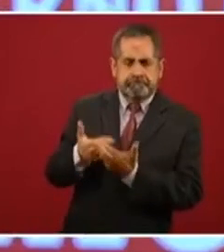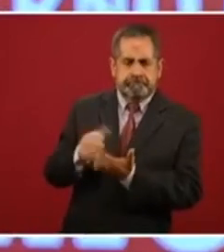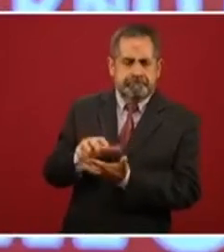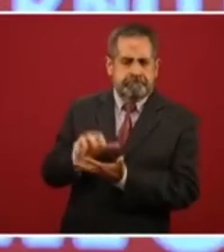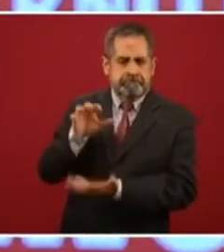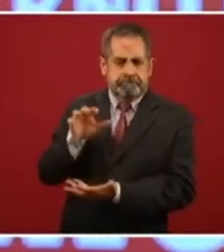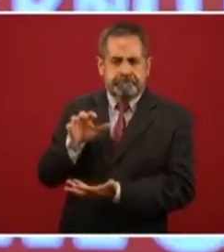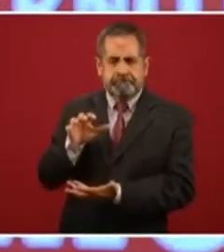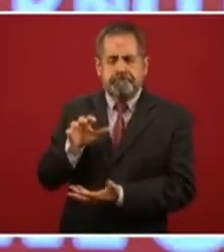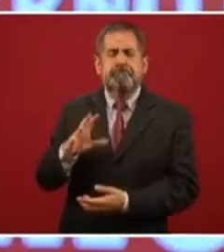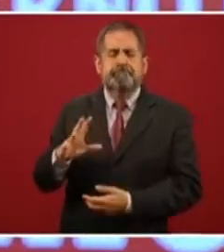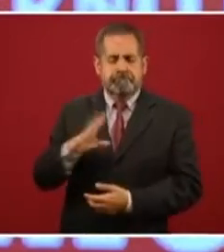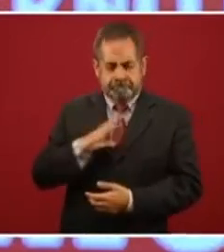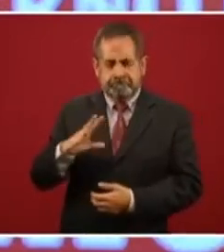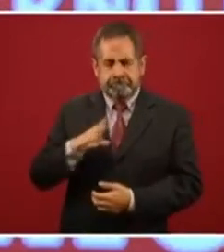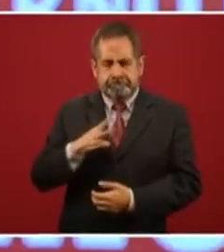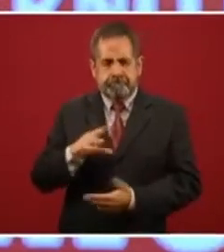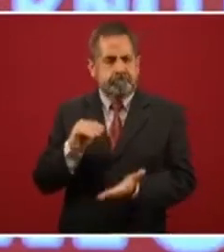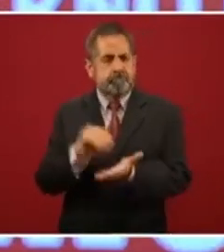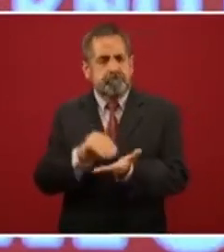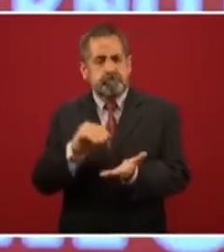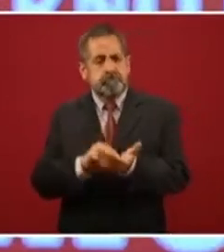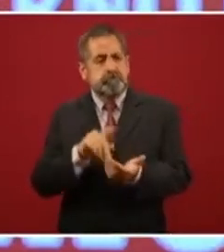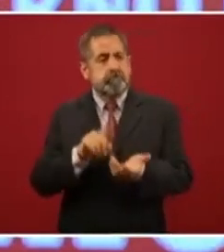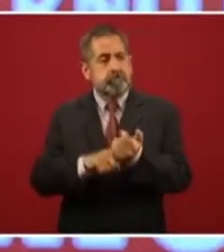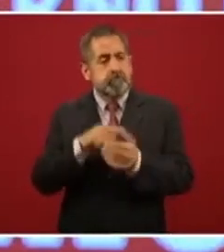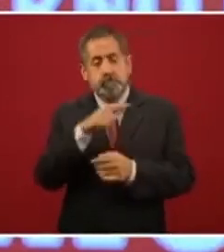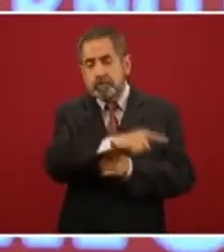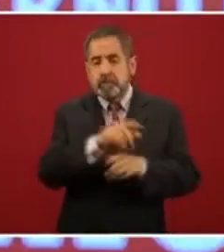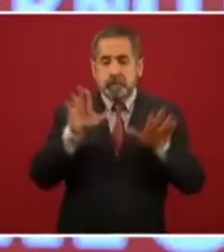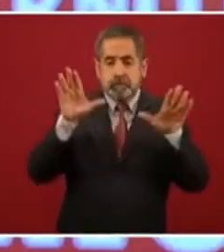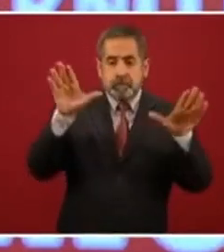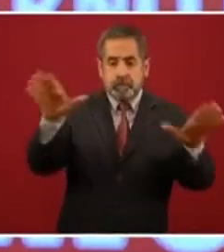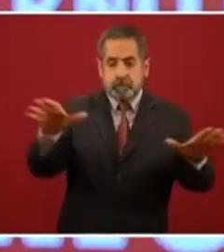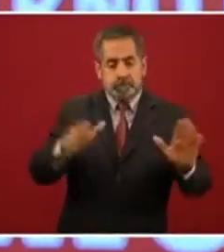para que continúe la construcción del aeropuerto,